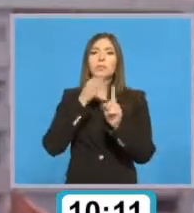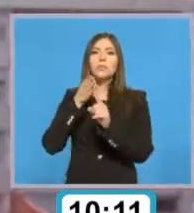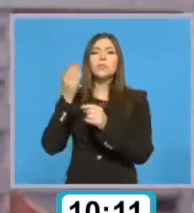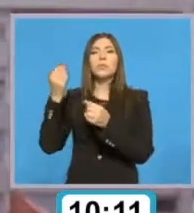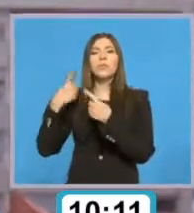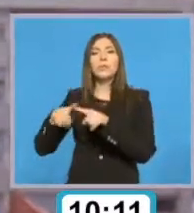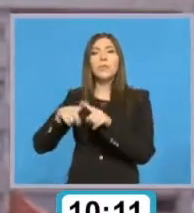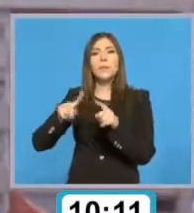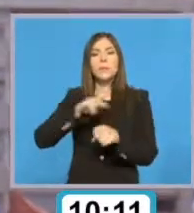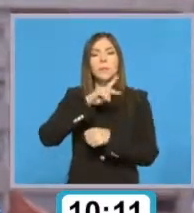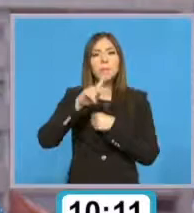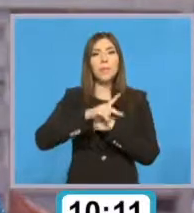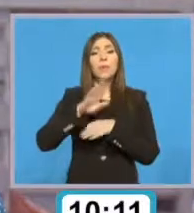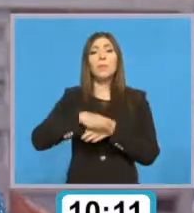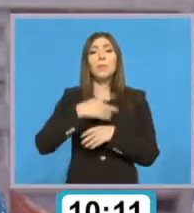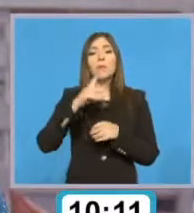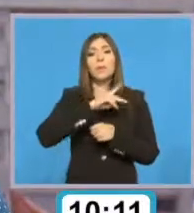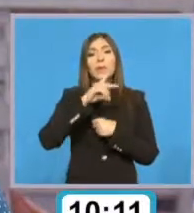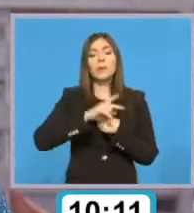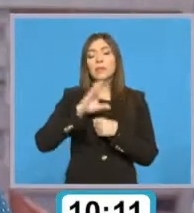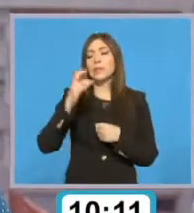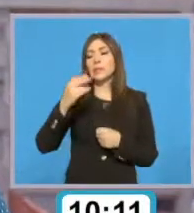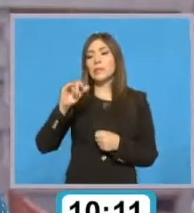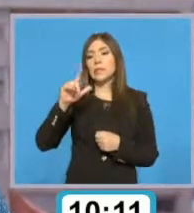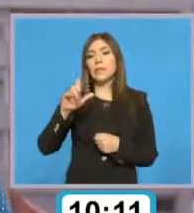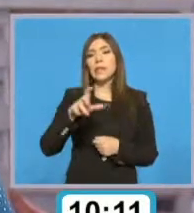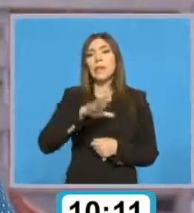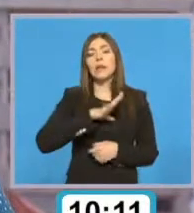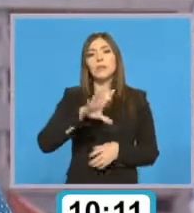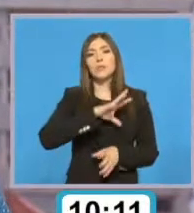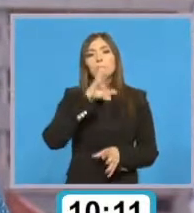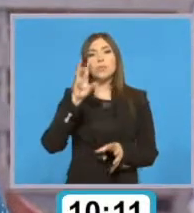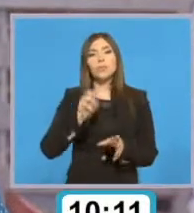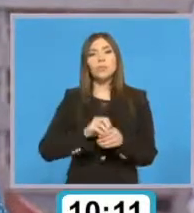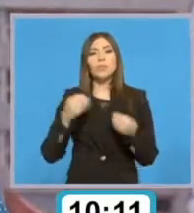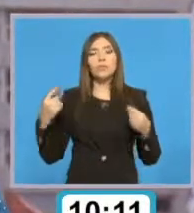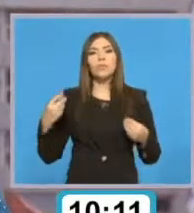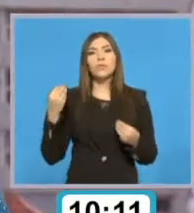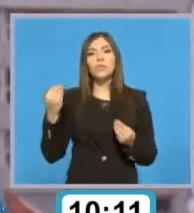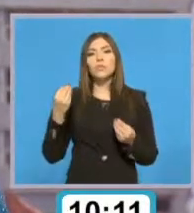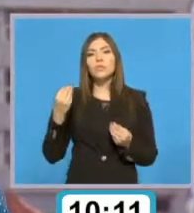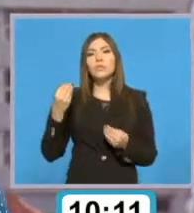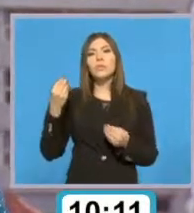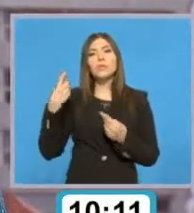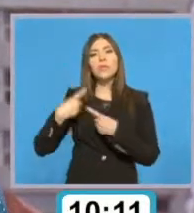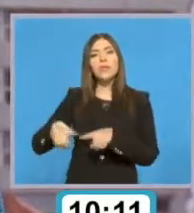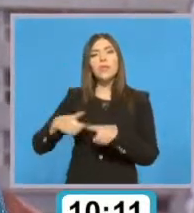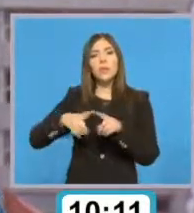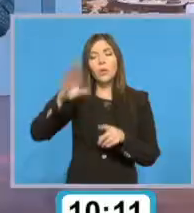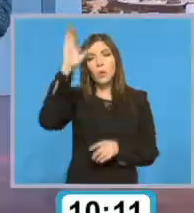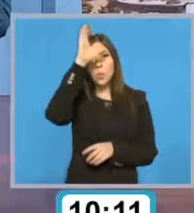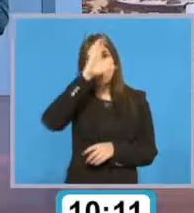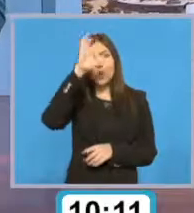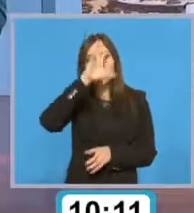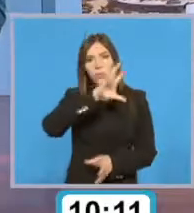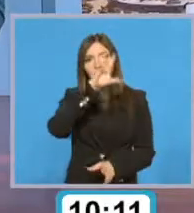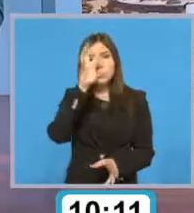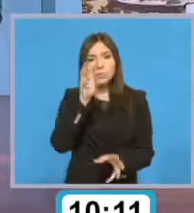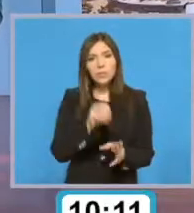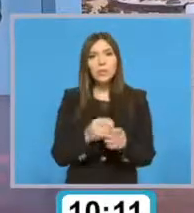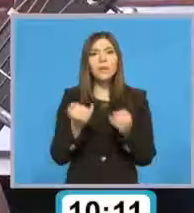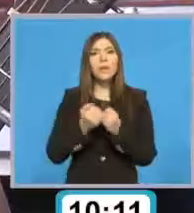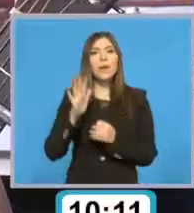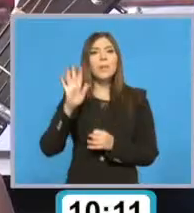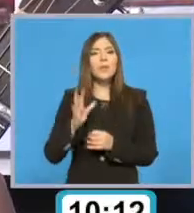realmente Chile es un país donde es muy rico en mucha cultura y es muy parecido a muchos